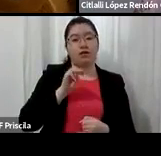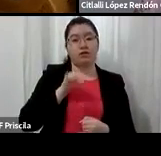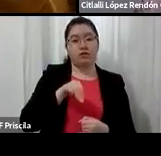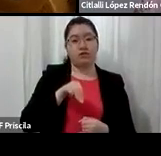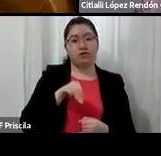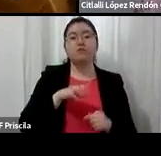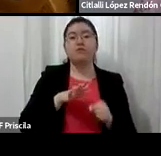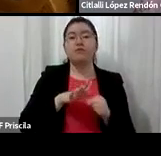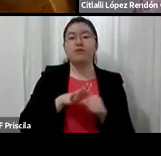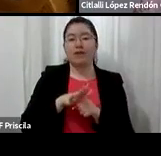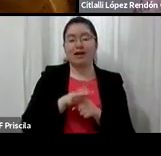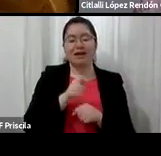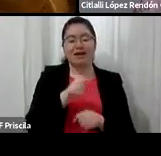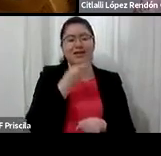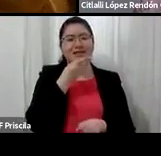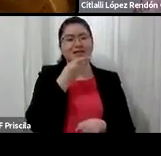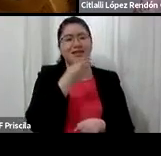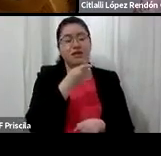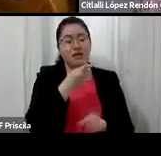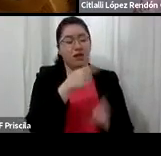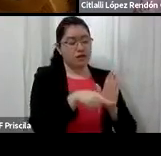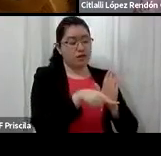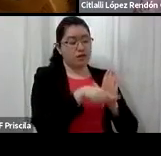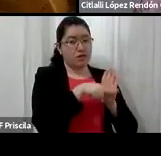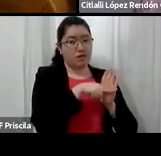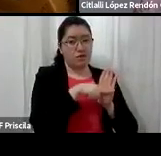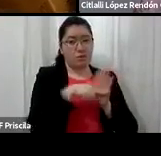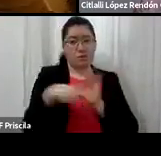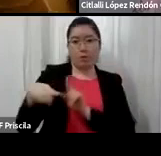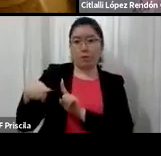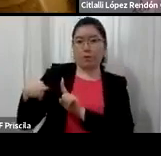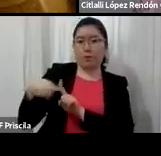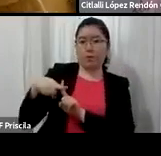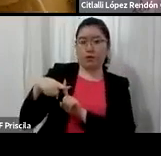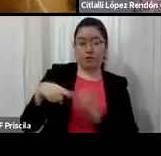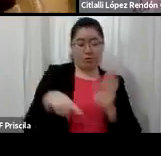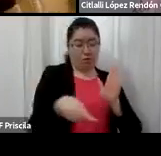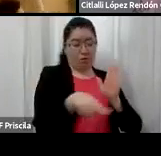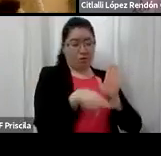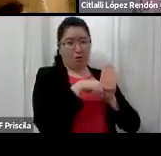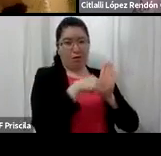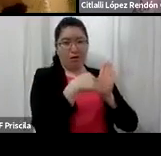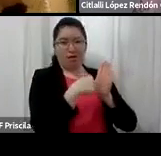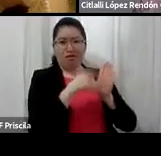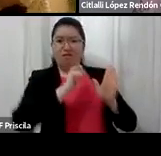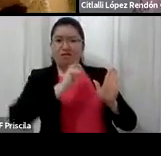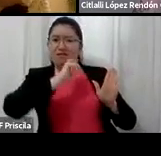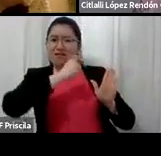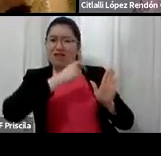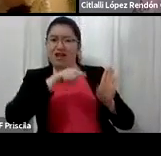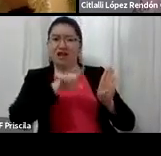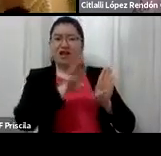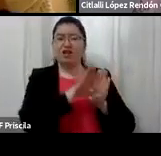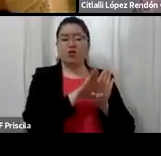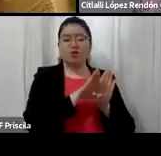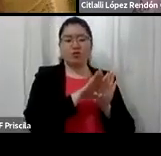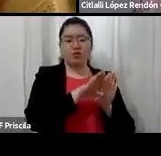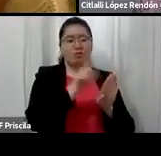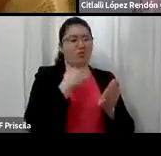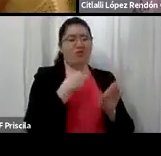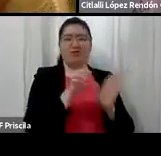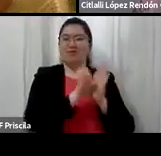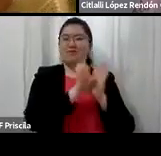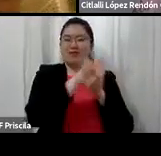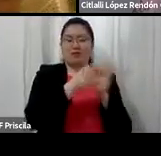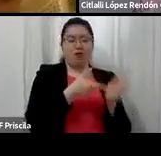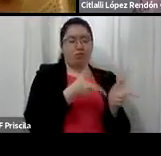negativo y positivo. La violencia negativa es la que solo ve por la violencia directa, es como el alto al fuego,